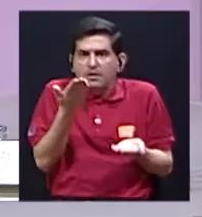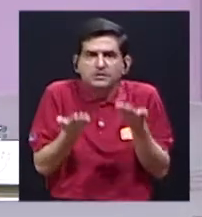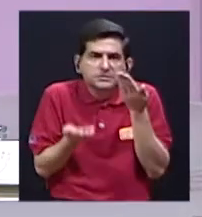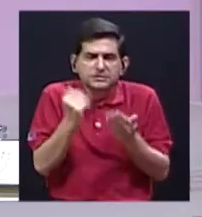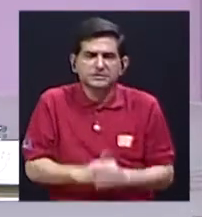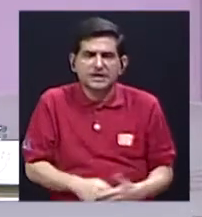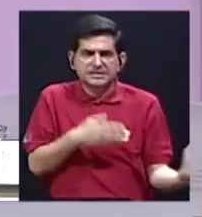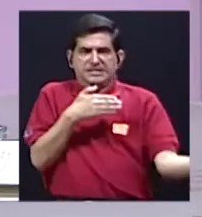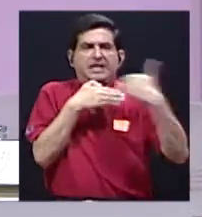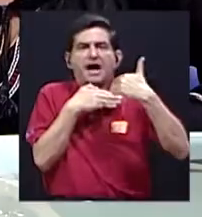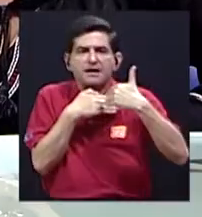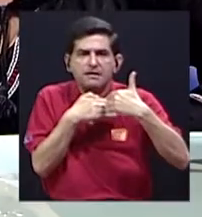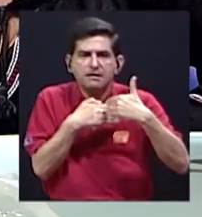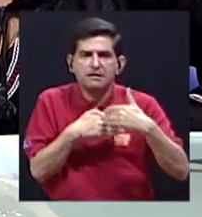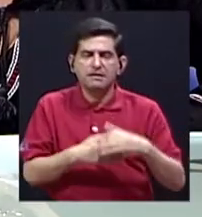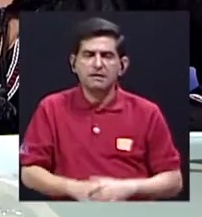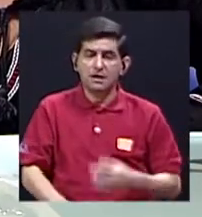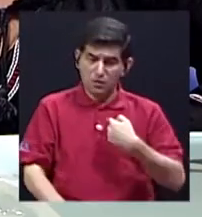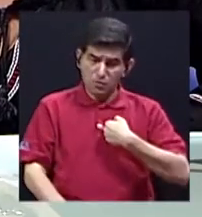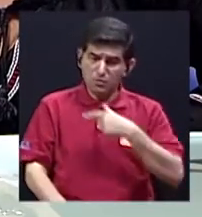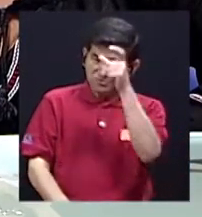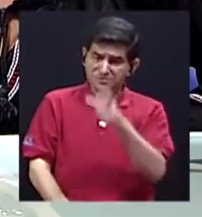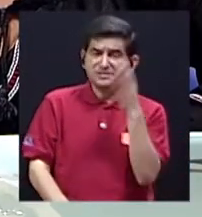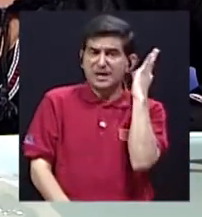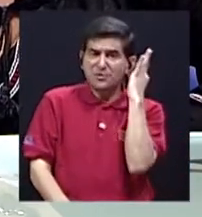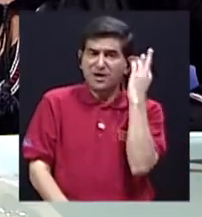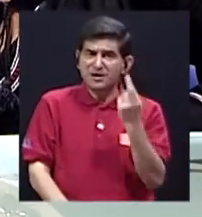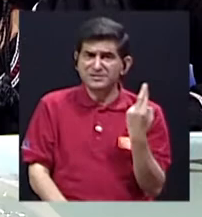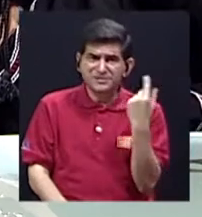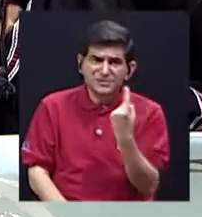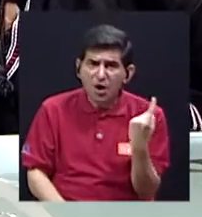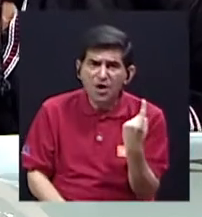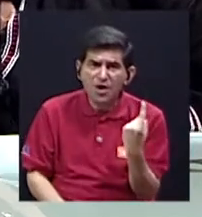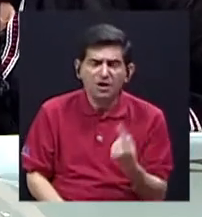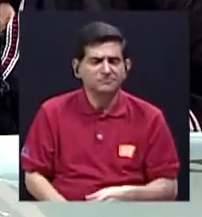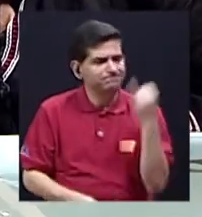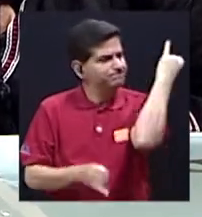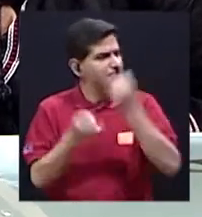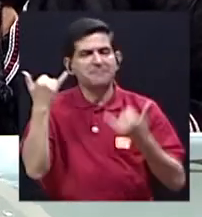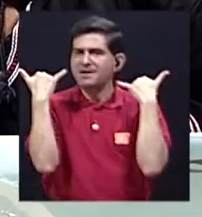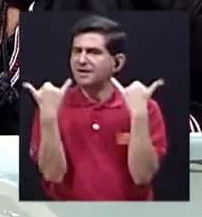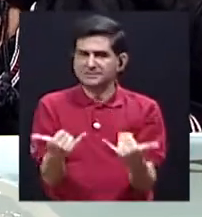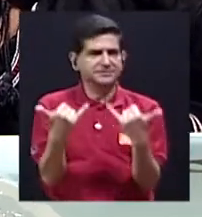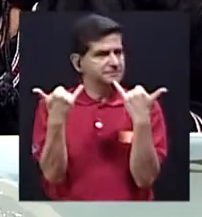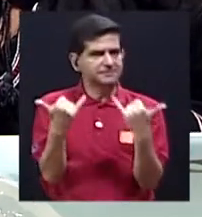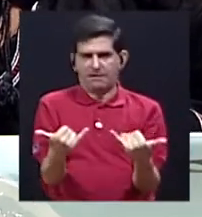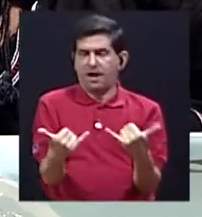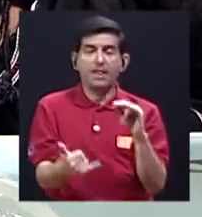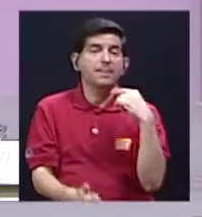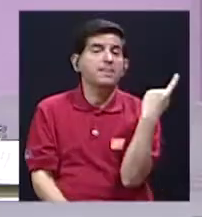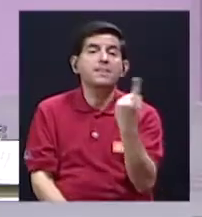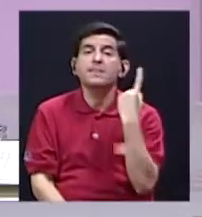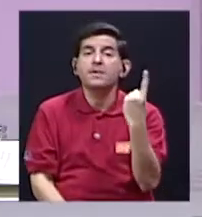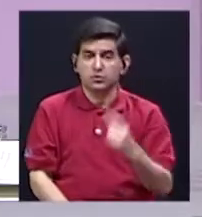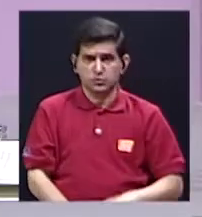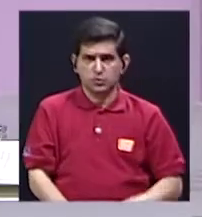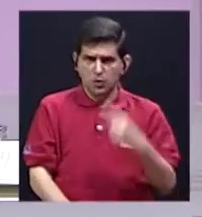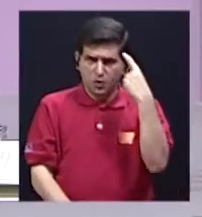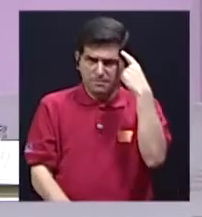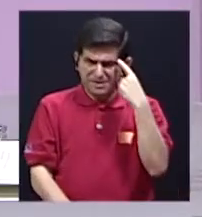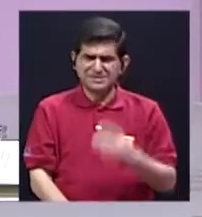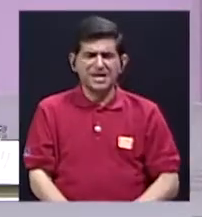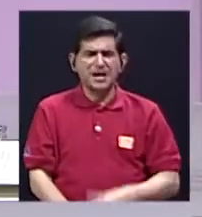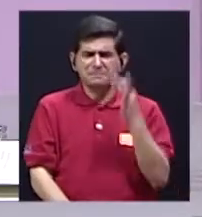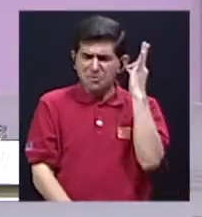que lo atacó por el hecho de ser mujer eso definitivamente tiene que acabar y tiene que acabar no sólo a partir de un